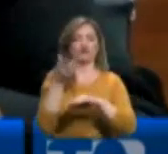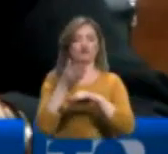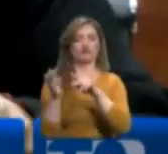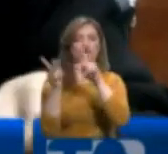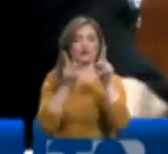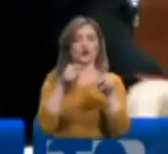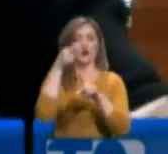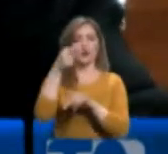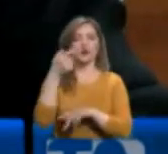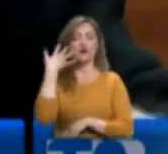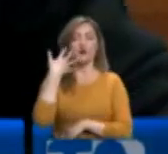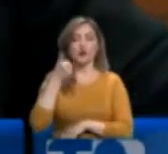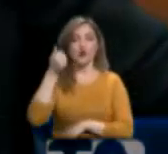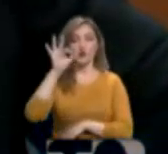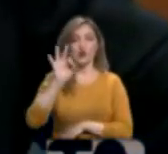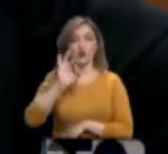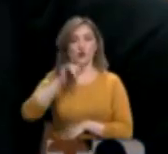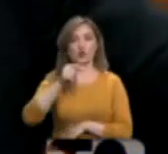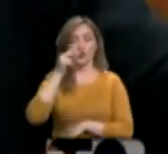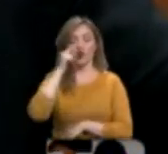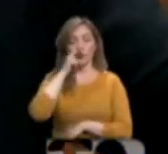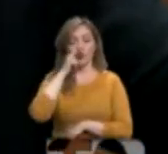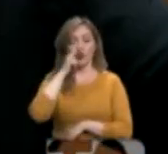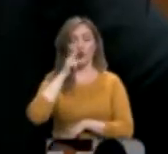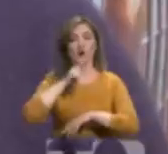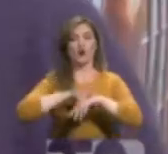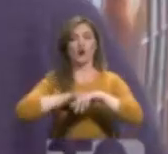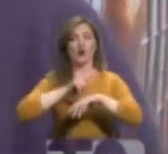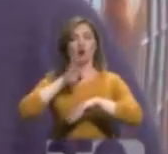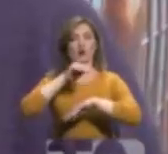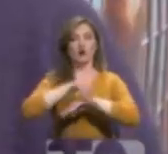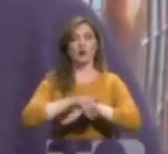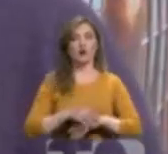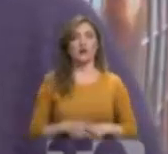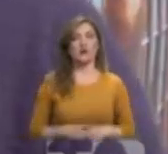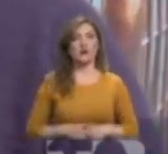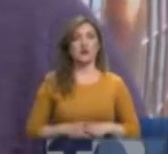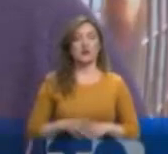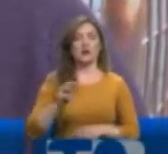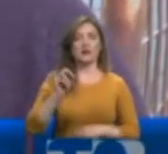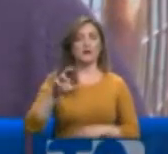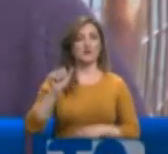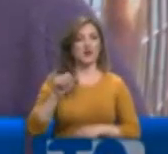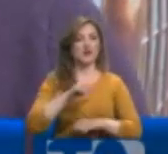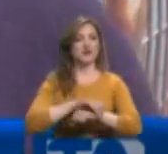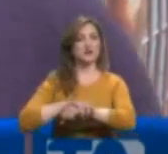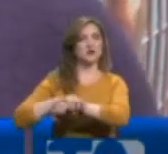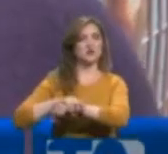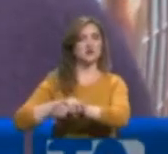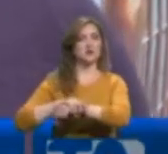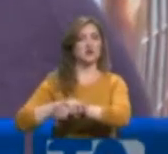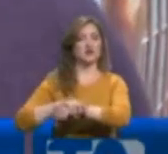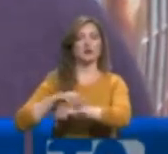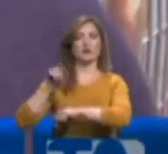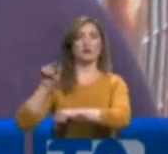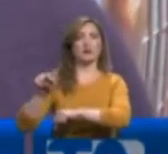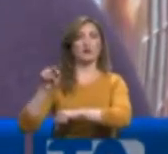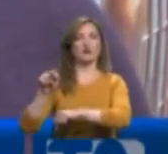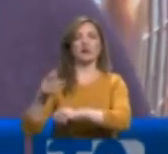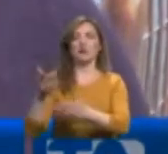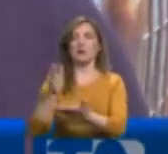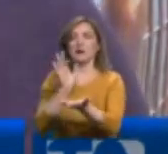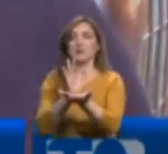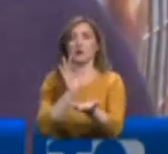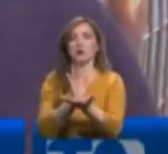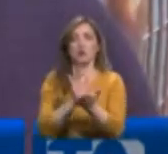para el próximo 19 de junio a las 16:00. Alexis Mera está detenido por una versión y un cuaderno que yo no he visto.